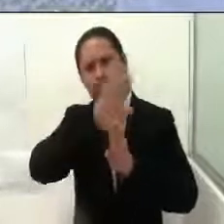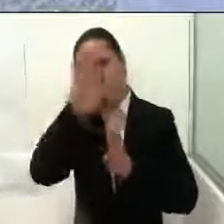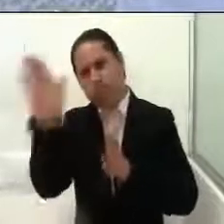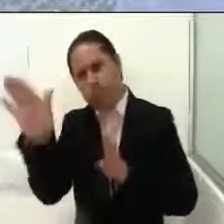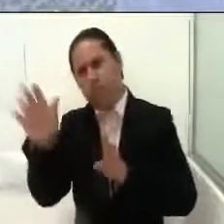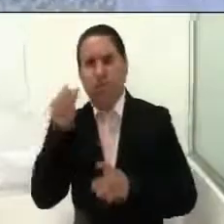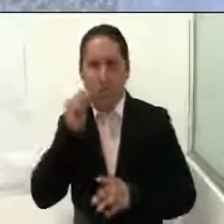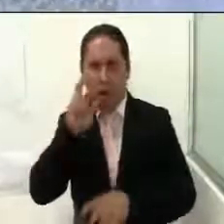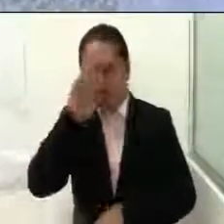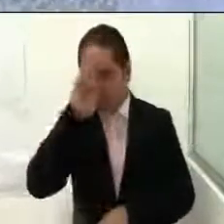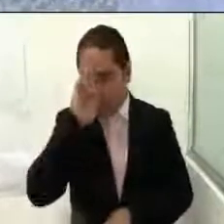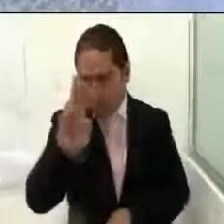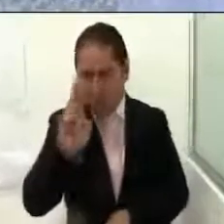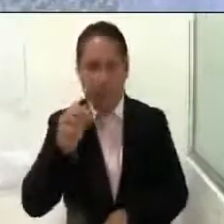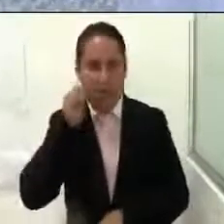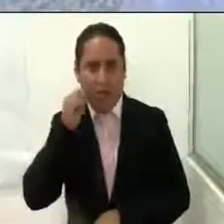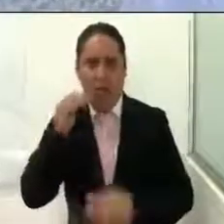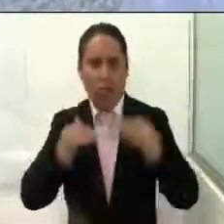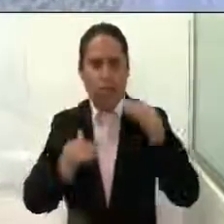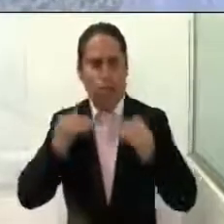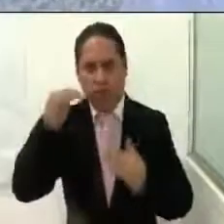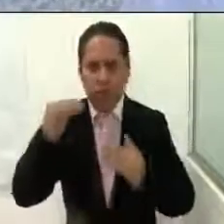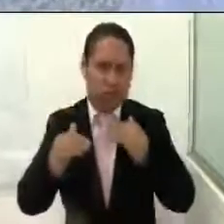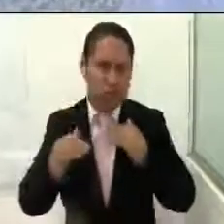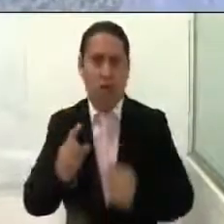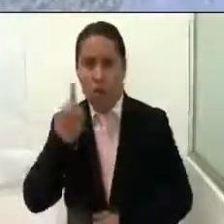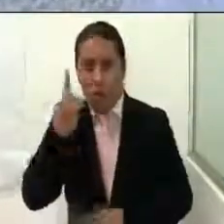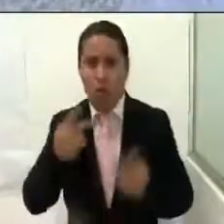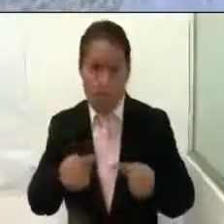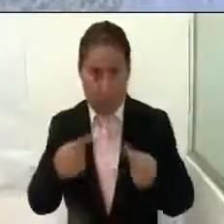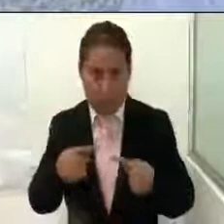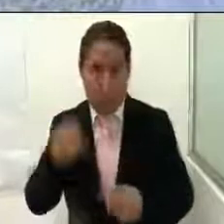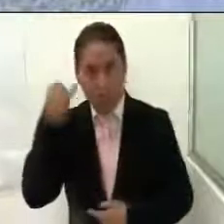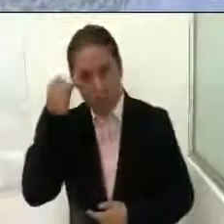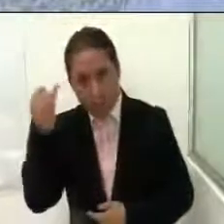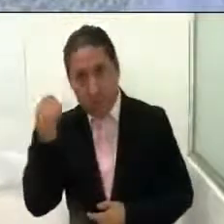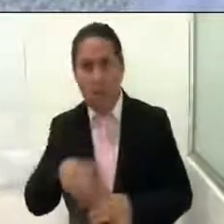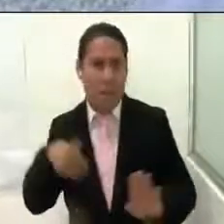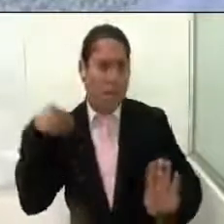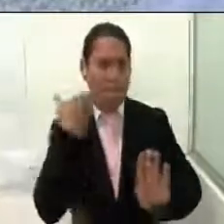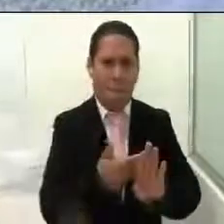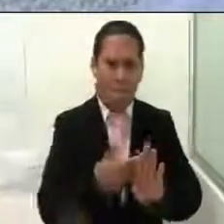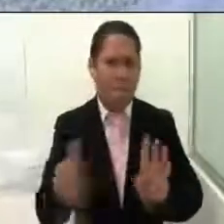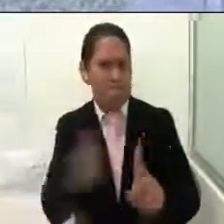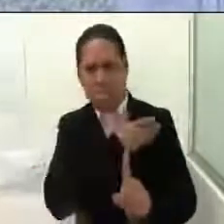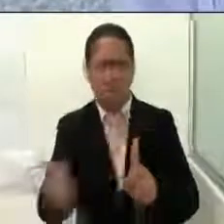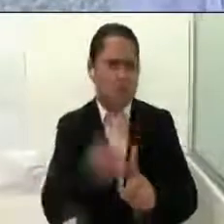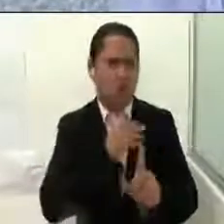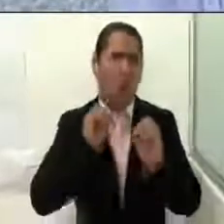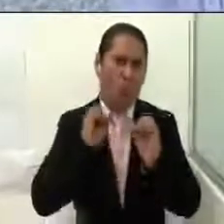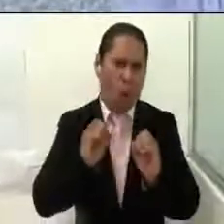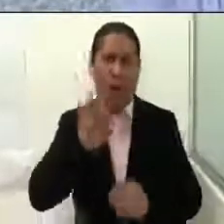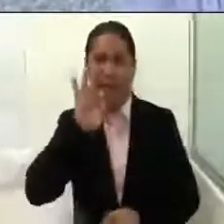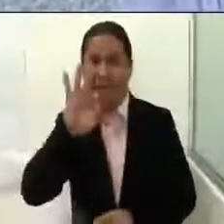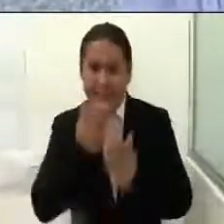principios de qué género porque nosotros sabemos que si una persona si una persona la golpean la maltrata a las tres de la mañana es